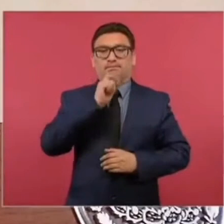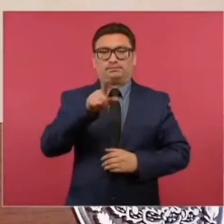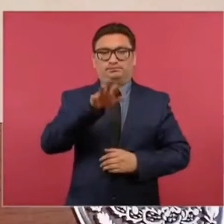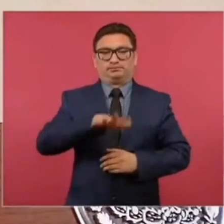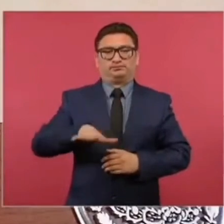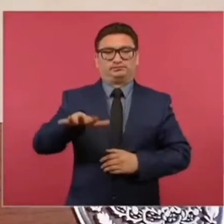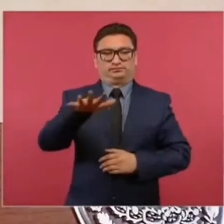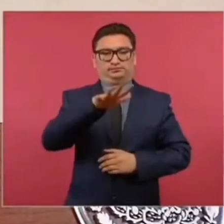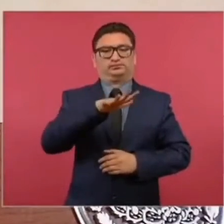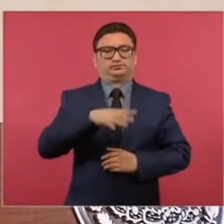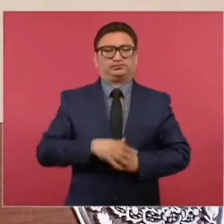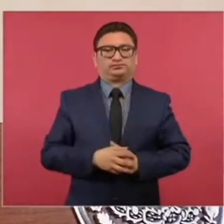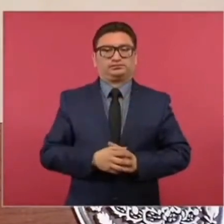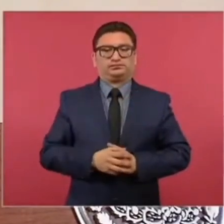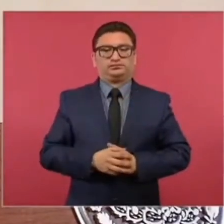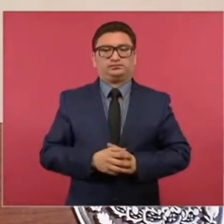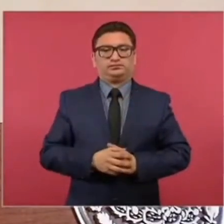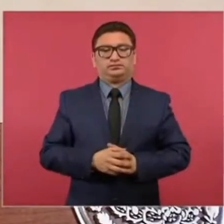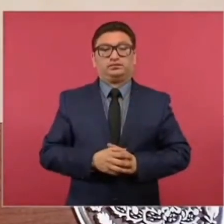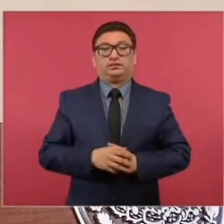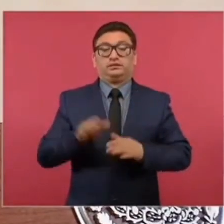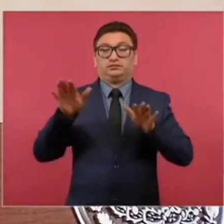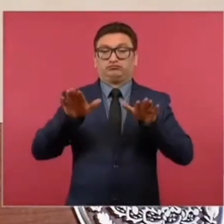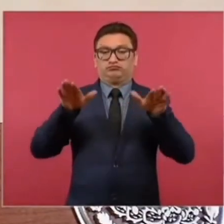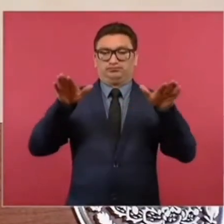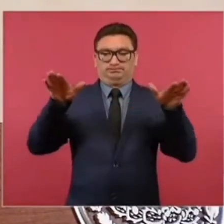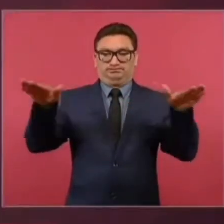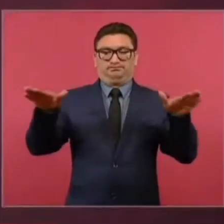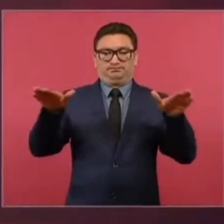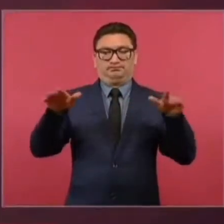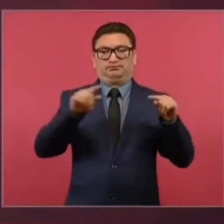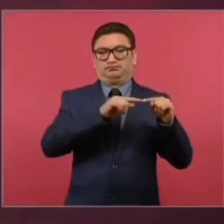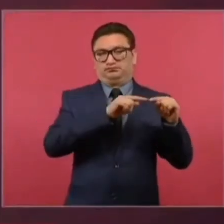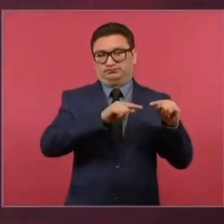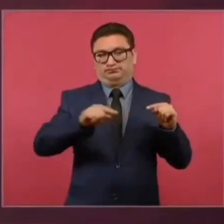por el aeropuerto.